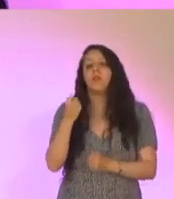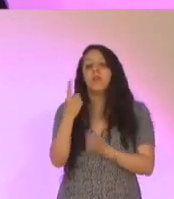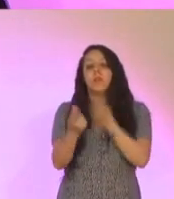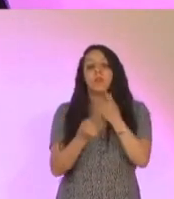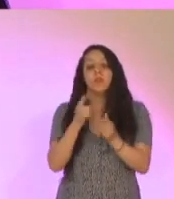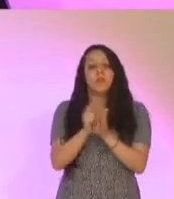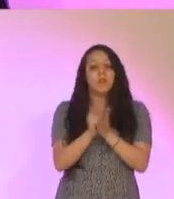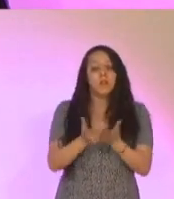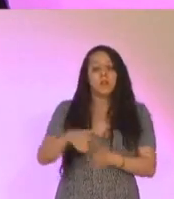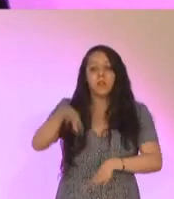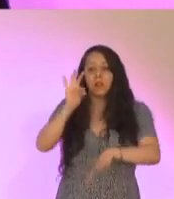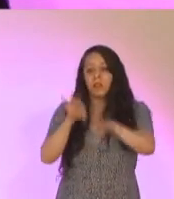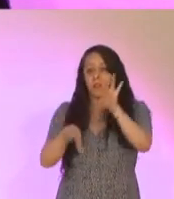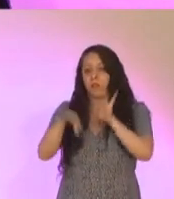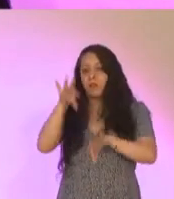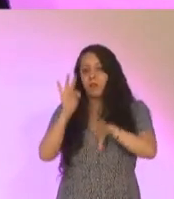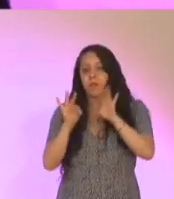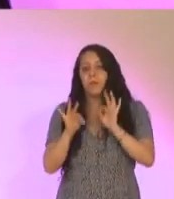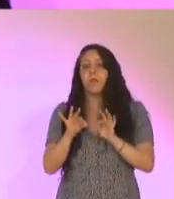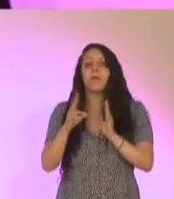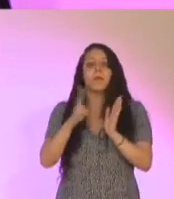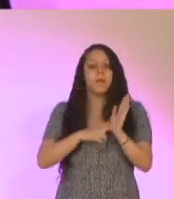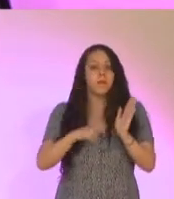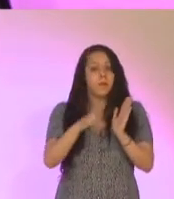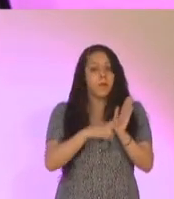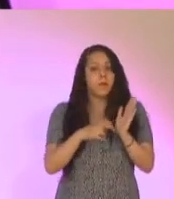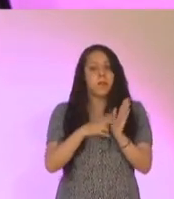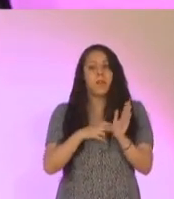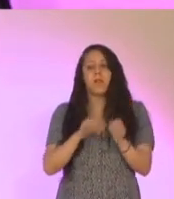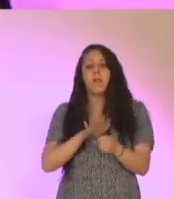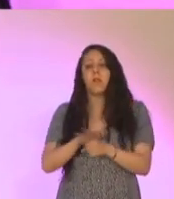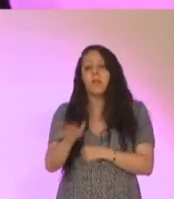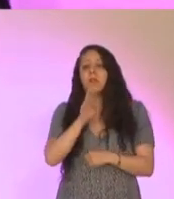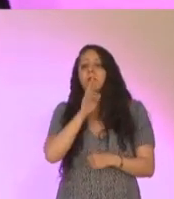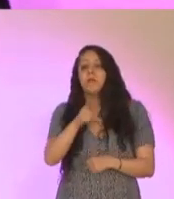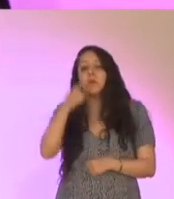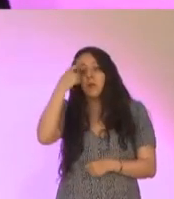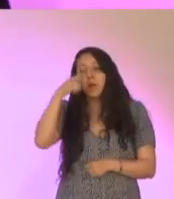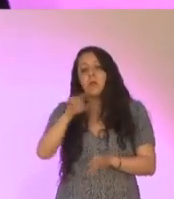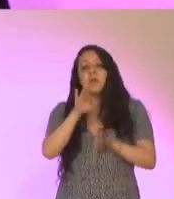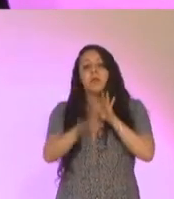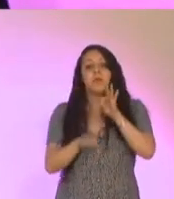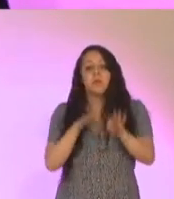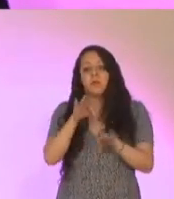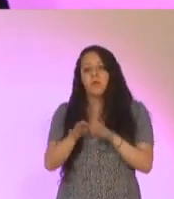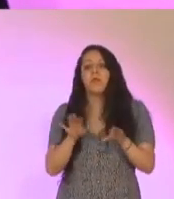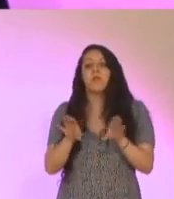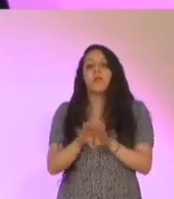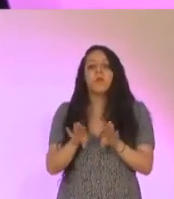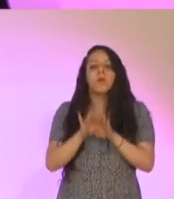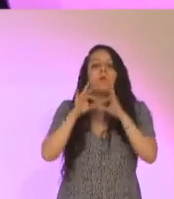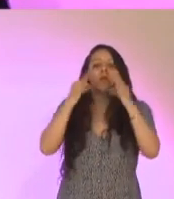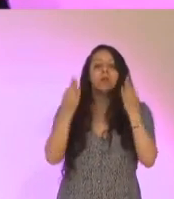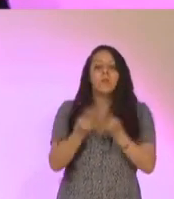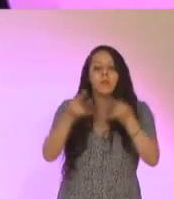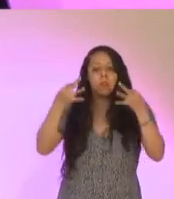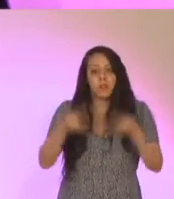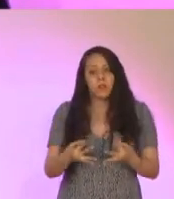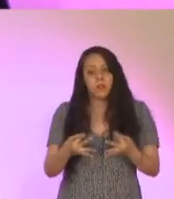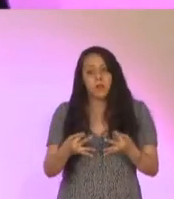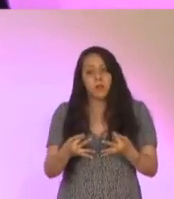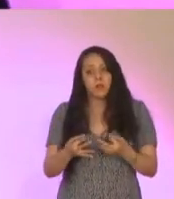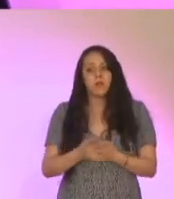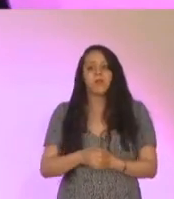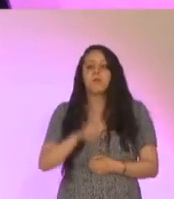edición de los libros y seguir cumpliendo esta parte de tierradentro que es de llevar a la